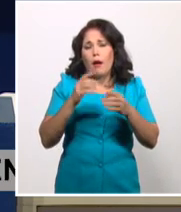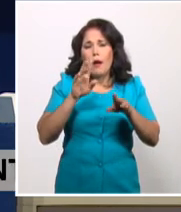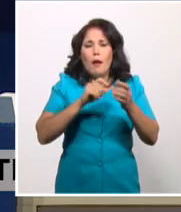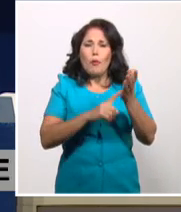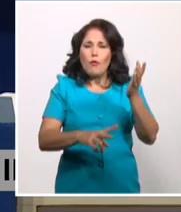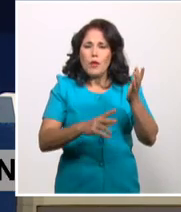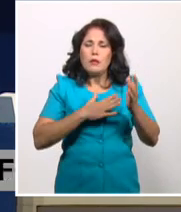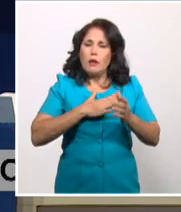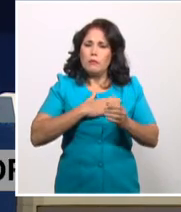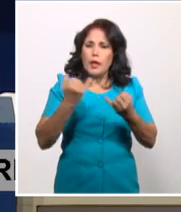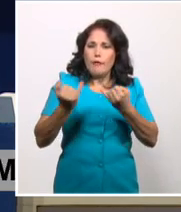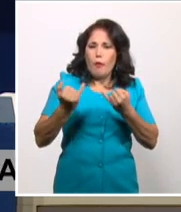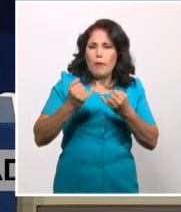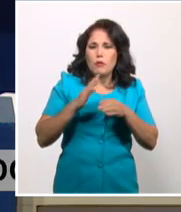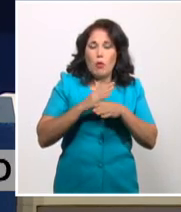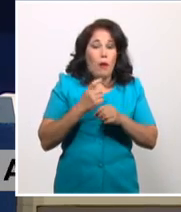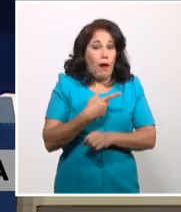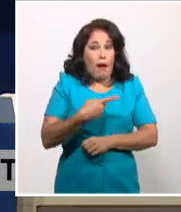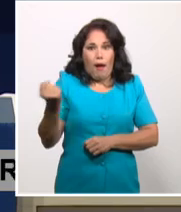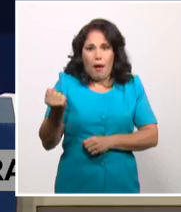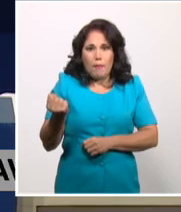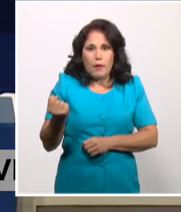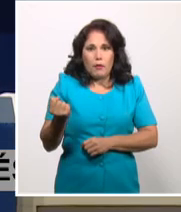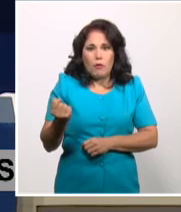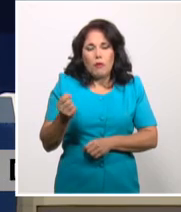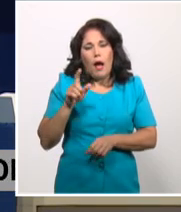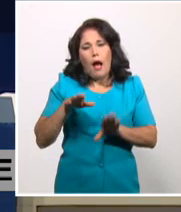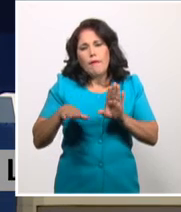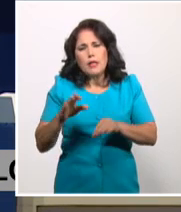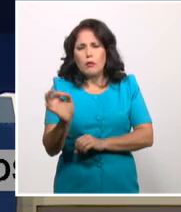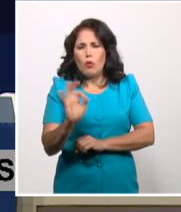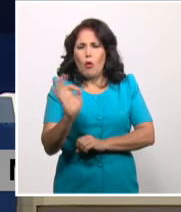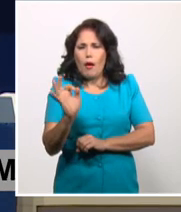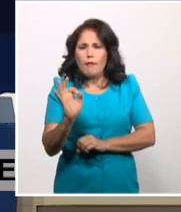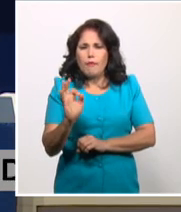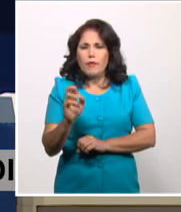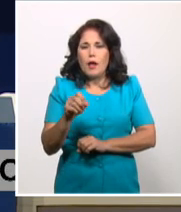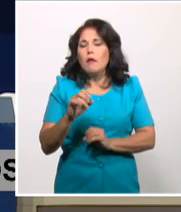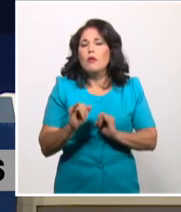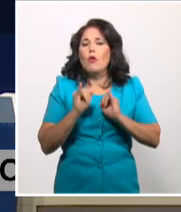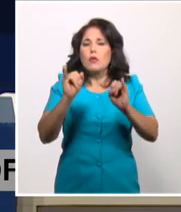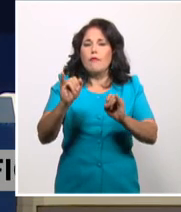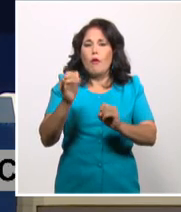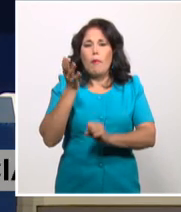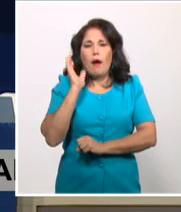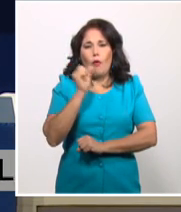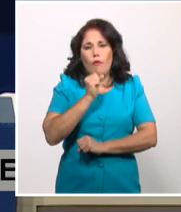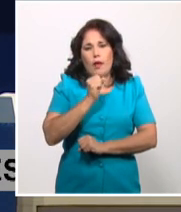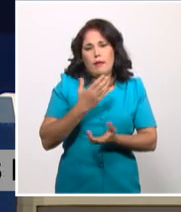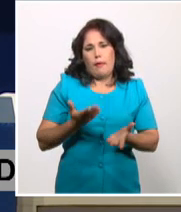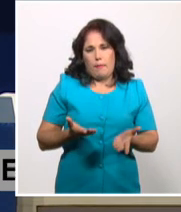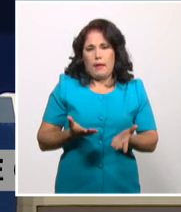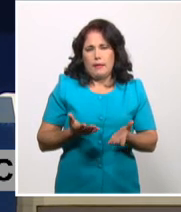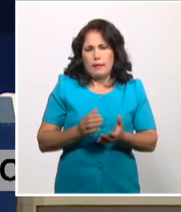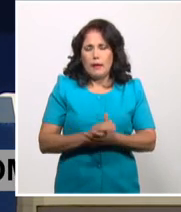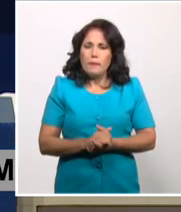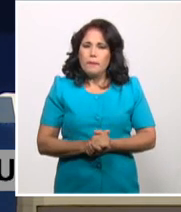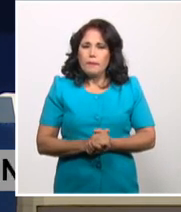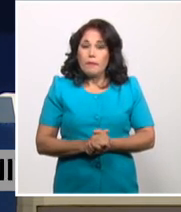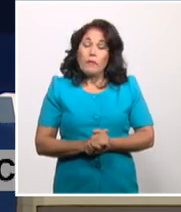de información con una inmediatez que a veces todavía no ha llegado aquí a nuestros centros de información